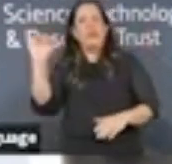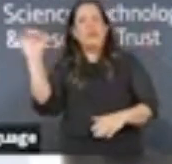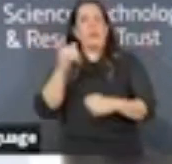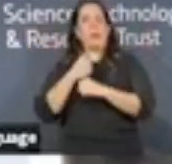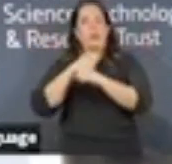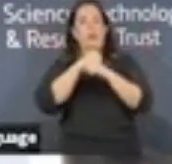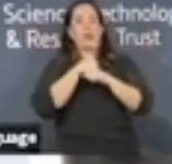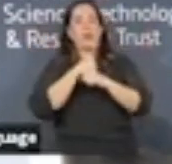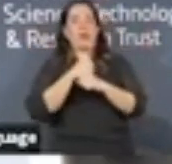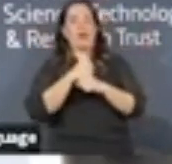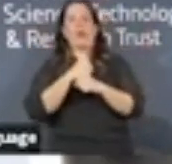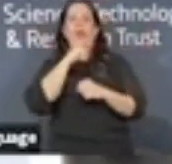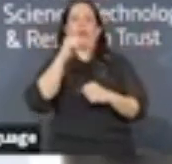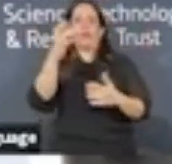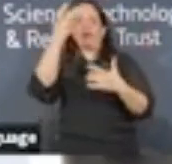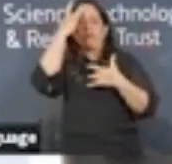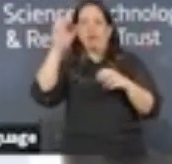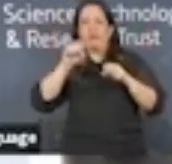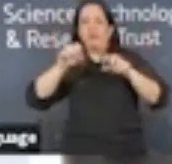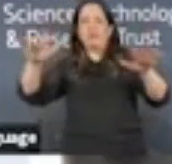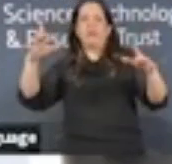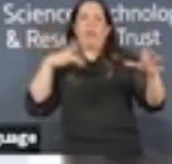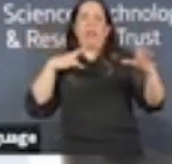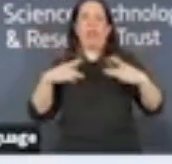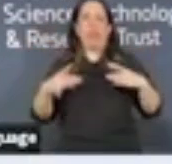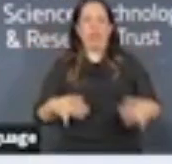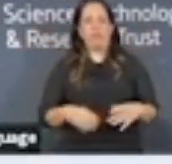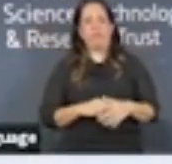transmisión del dengue y estos otros virus.